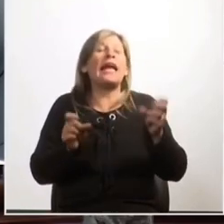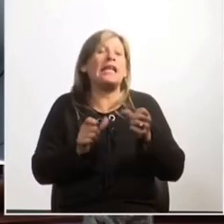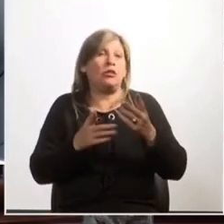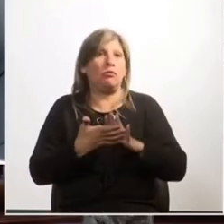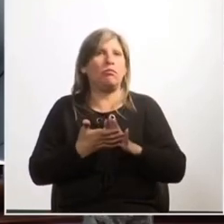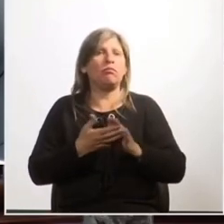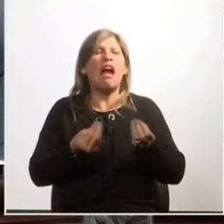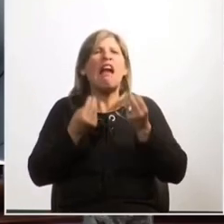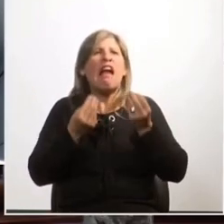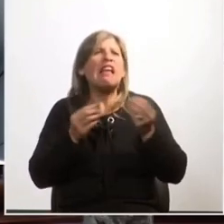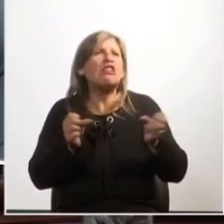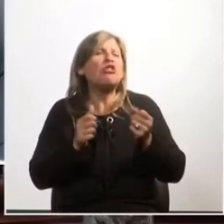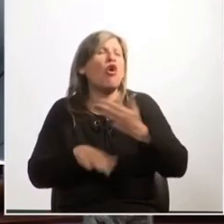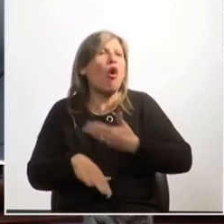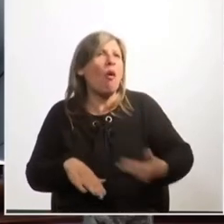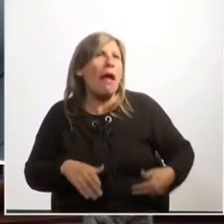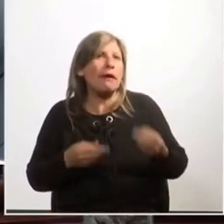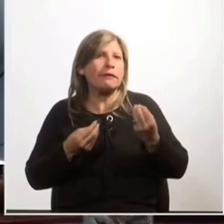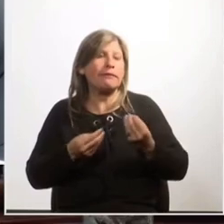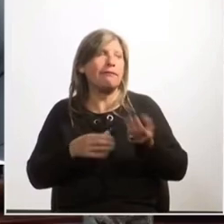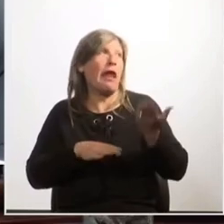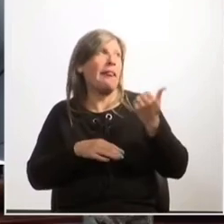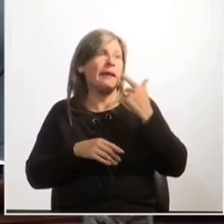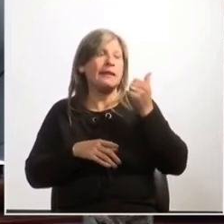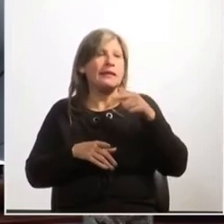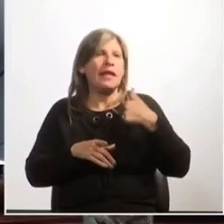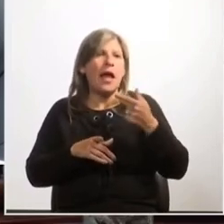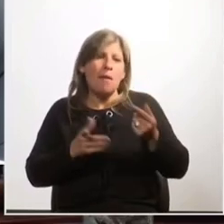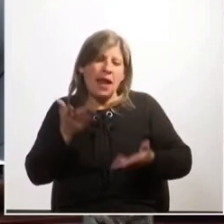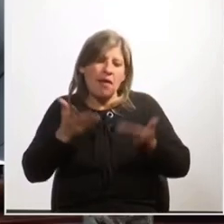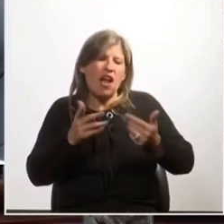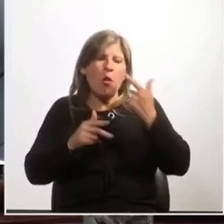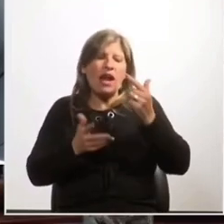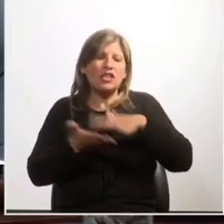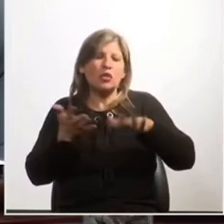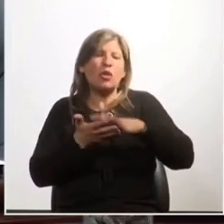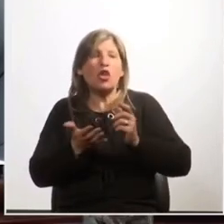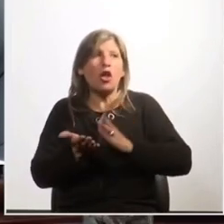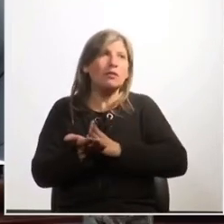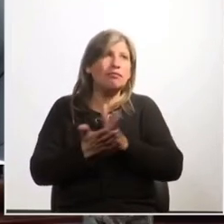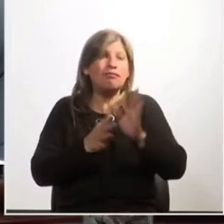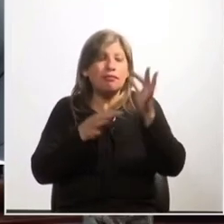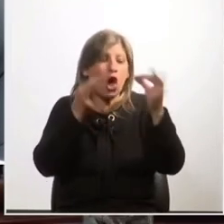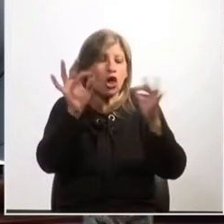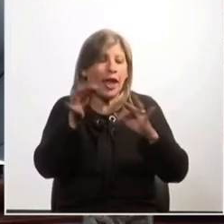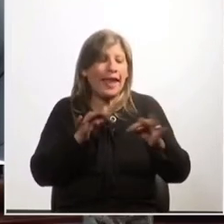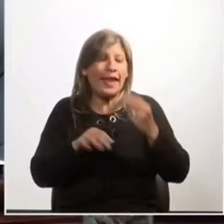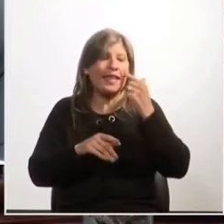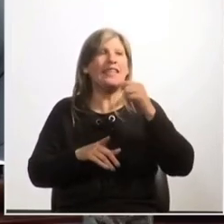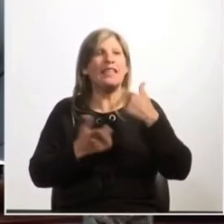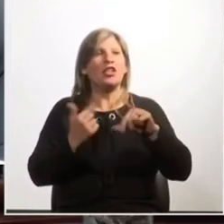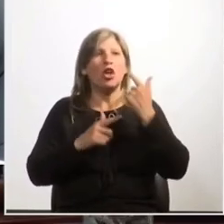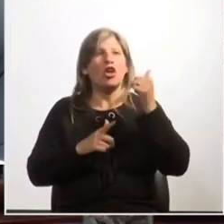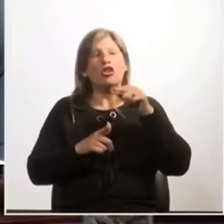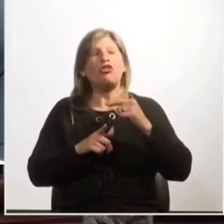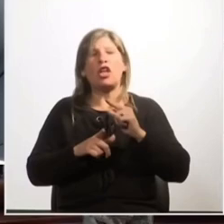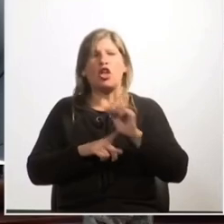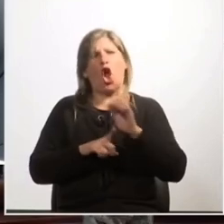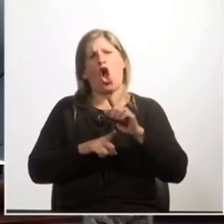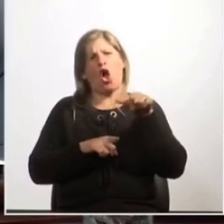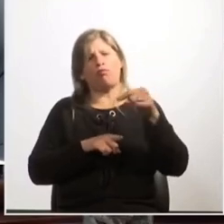el gobierno? En lugar de reevaluar la situación y corregir el rumbo, se ha optado por negar la evidencia y ensayar